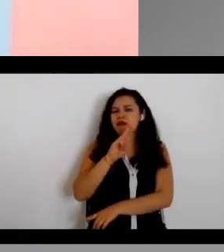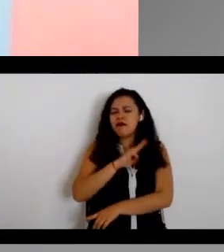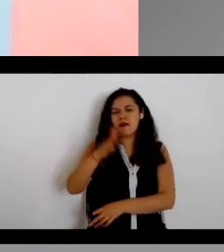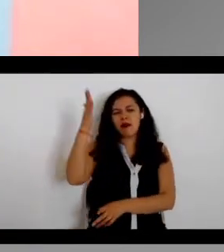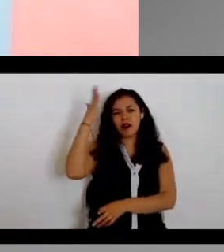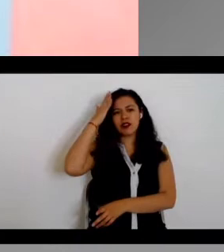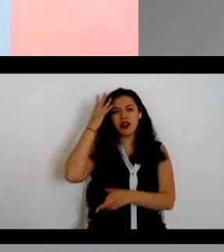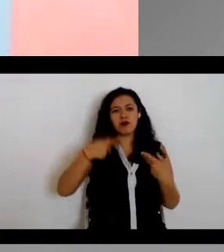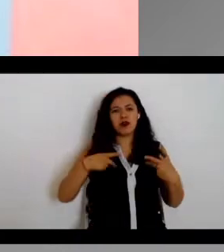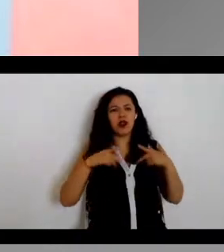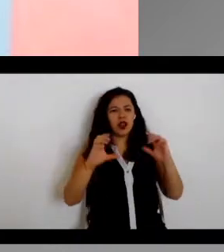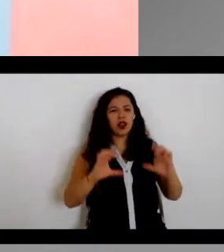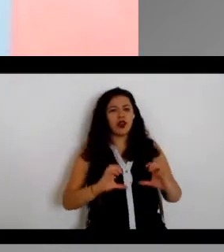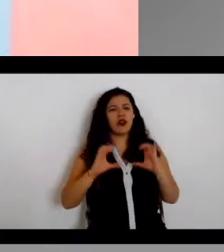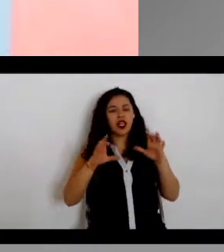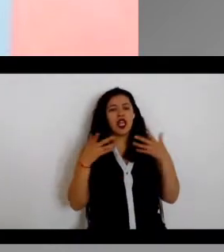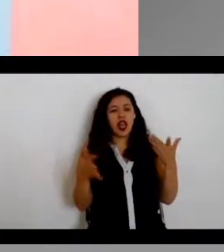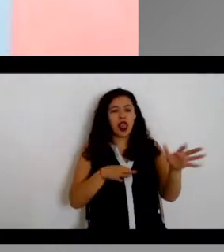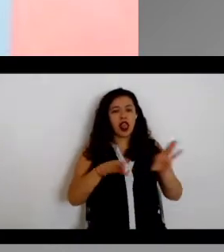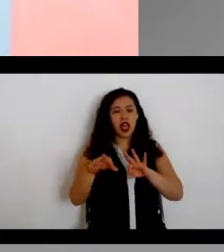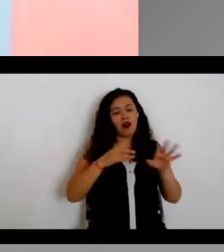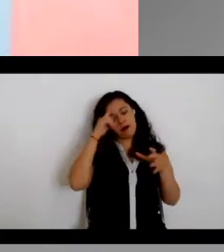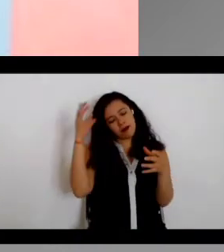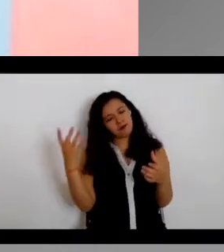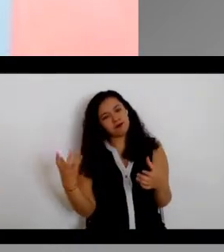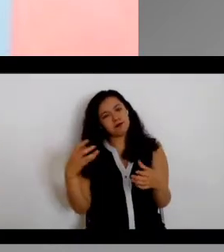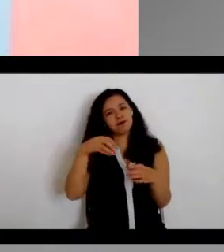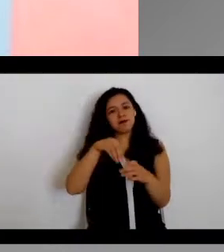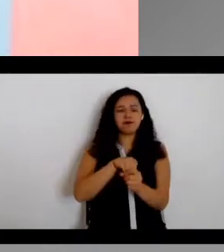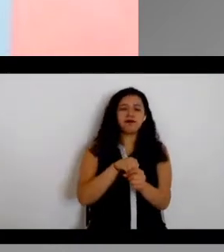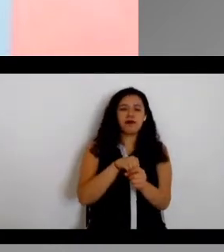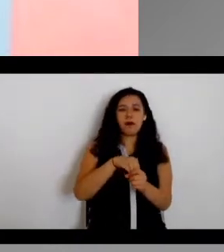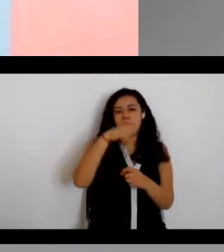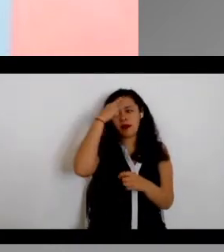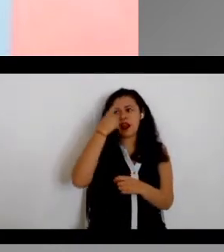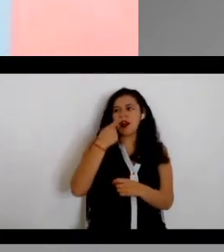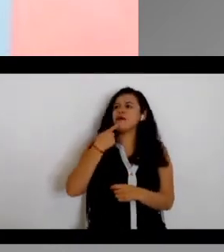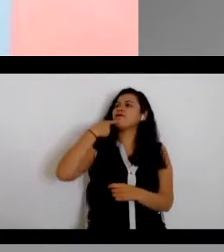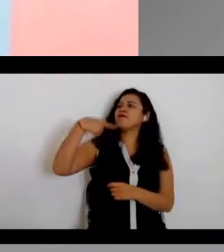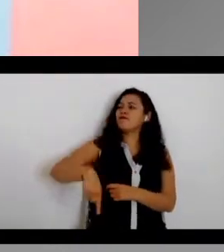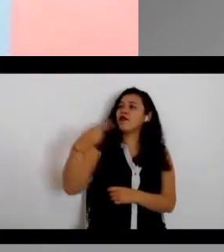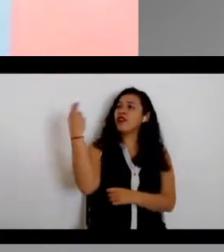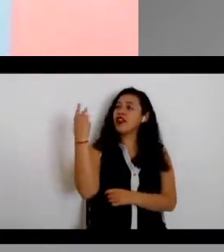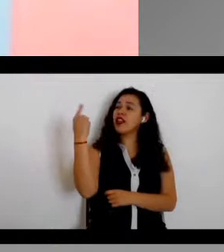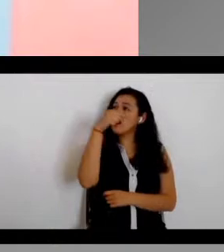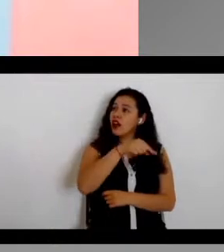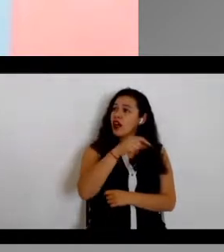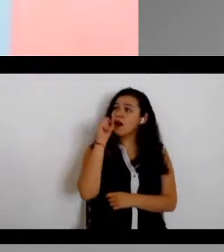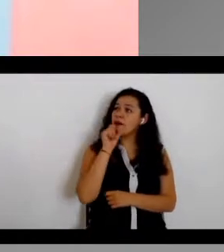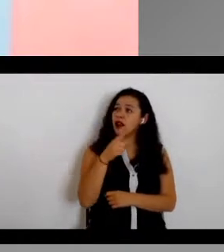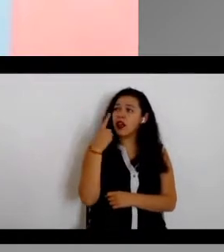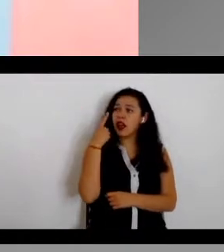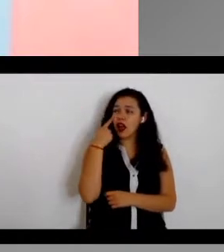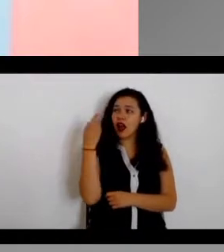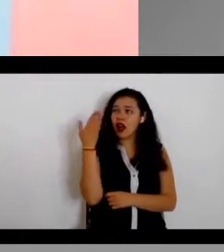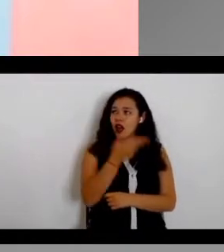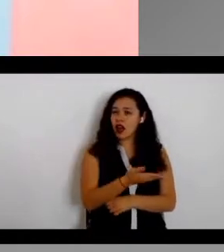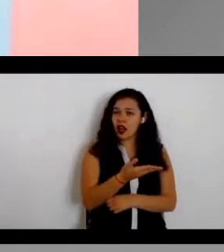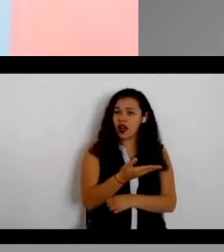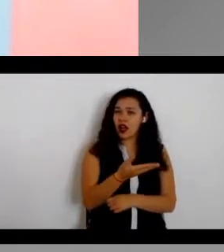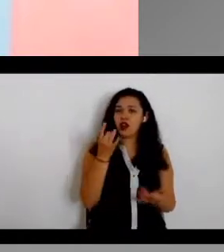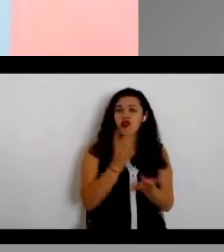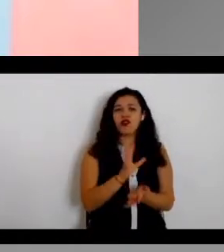que han llevado a cabo este trabajo de la inclusión como demanda, como necesidad, en los cuales no solo queremos ser un porcentaje de